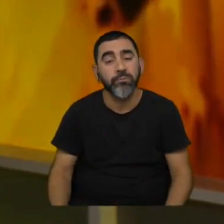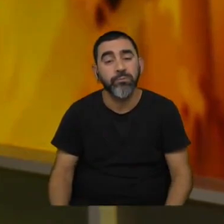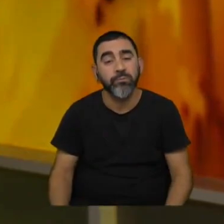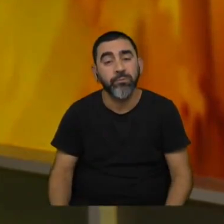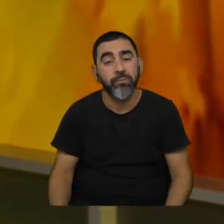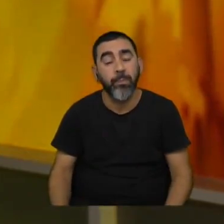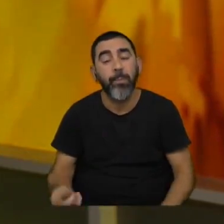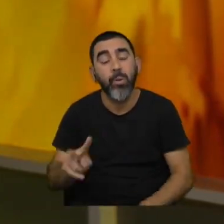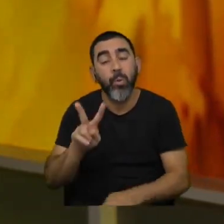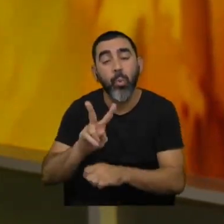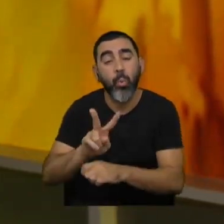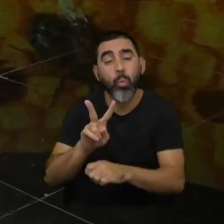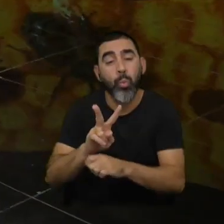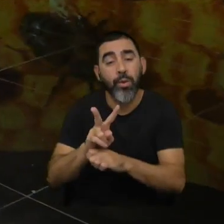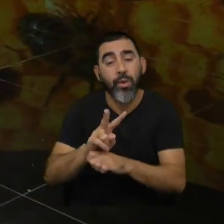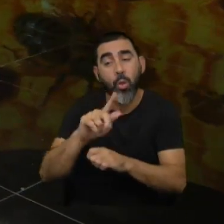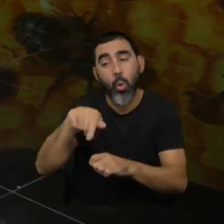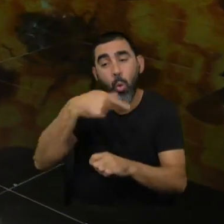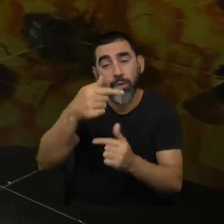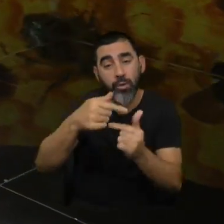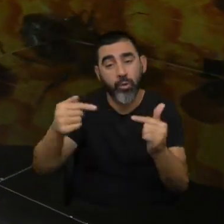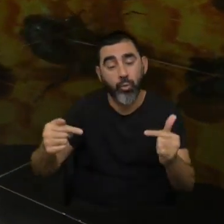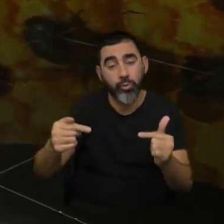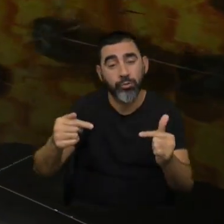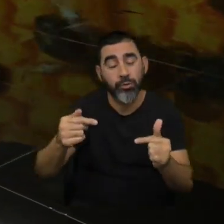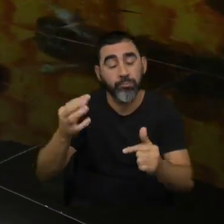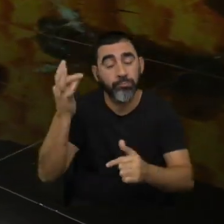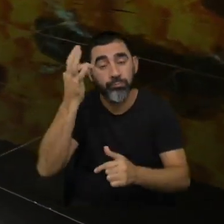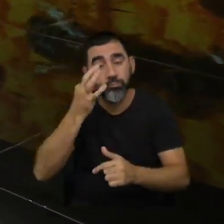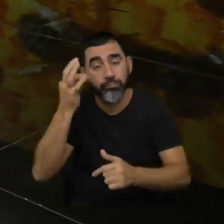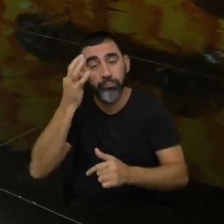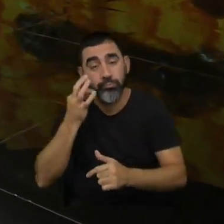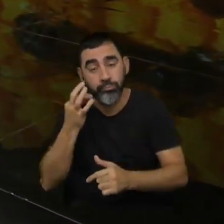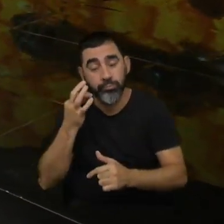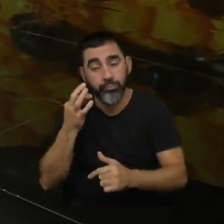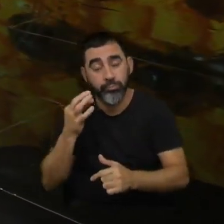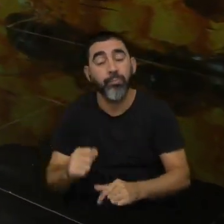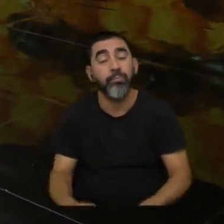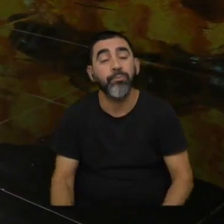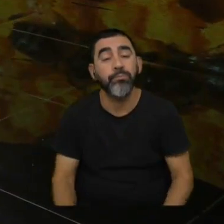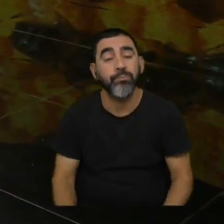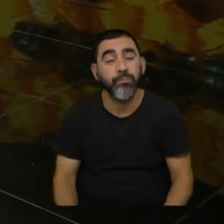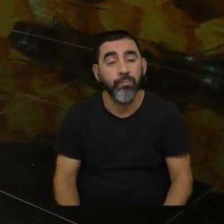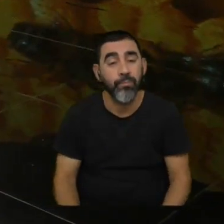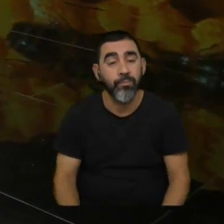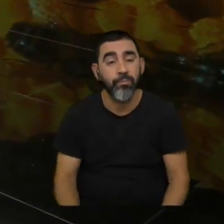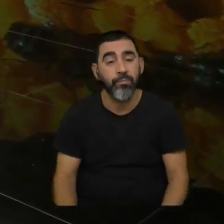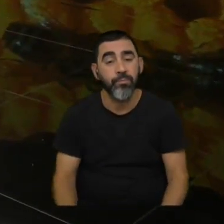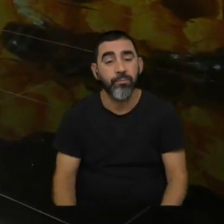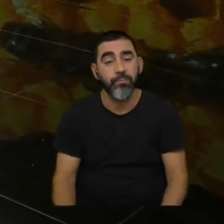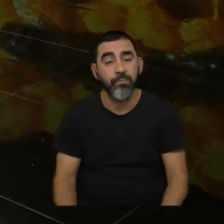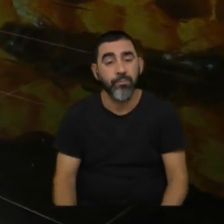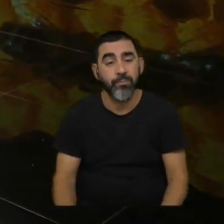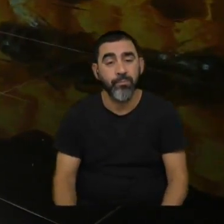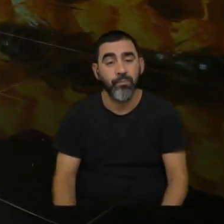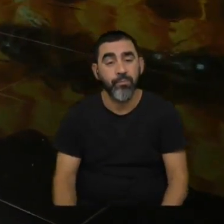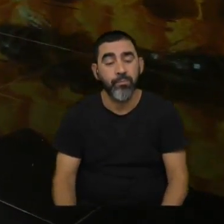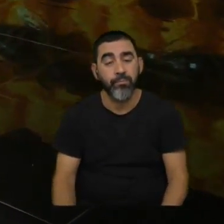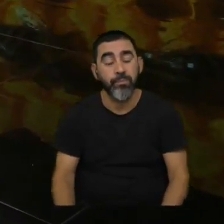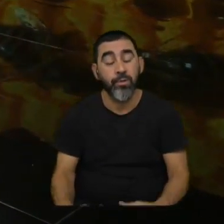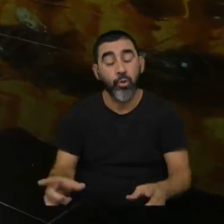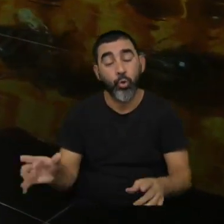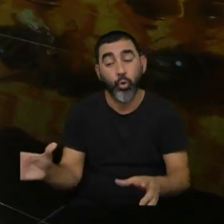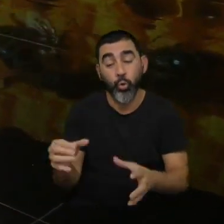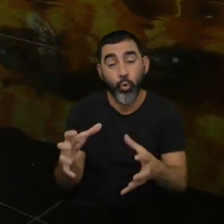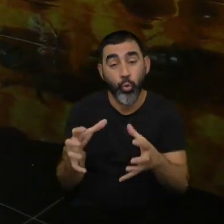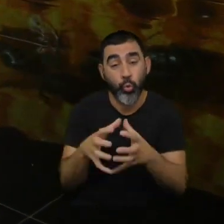cuanto al cuidado de la conservación del resto de los polinizadores, ustedes sabían, lo mencionamos fuera de cámara, todo el grupo que